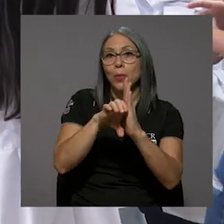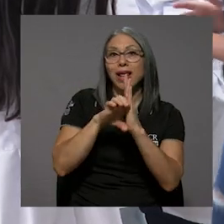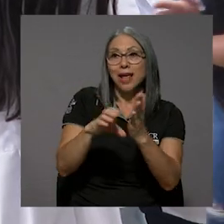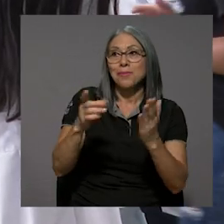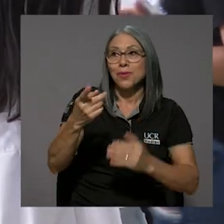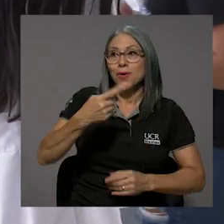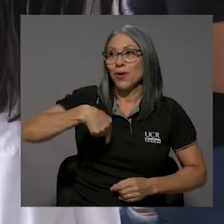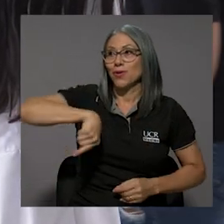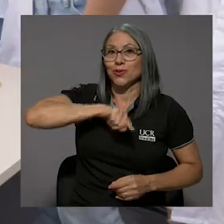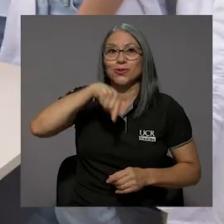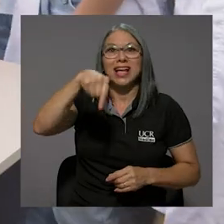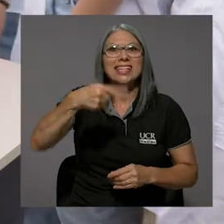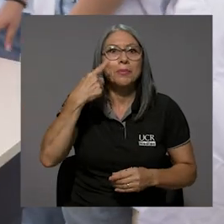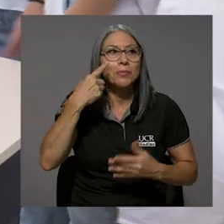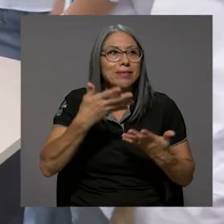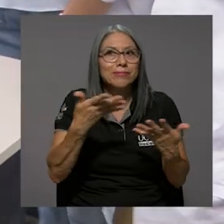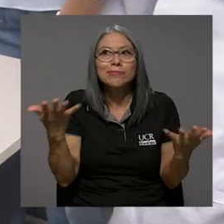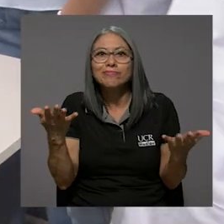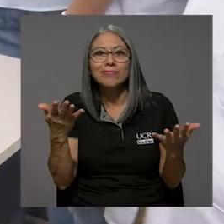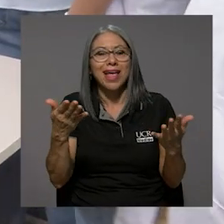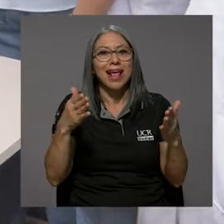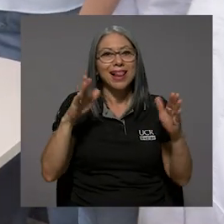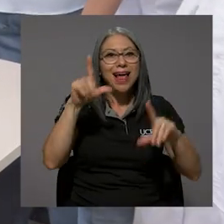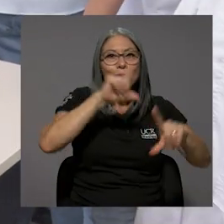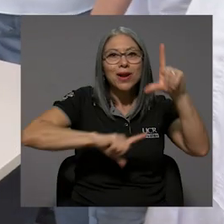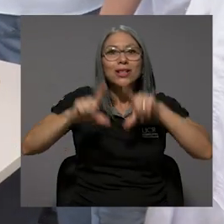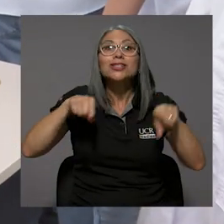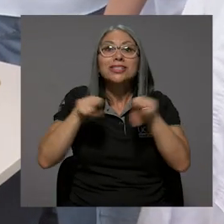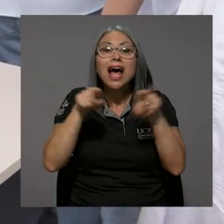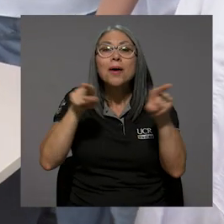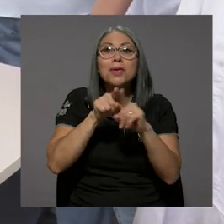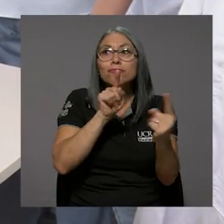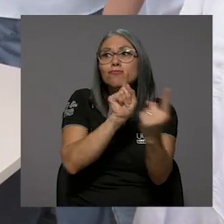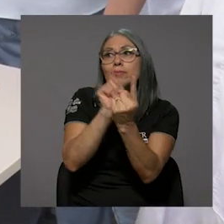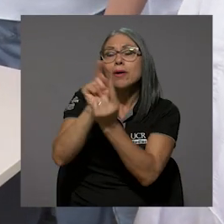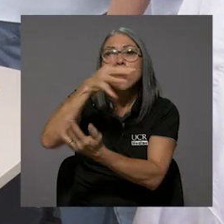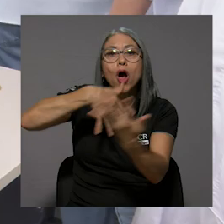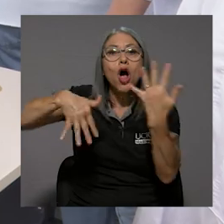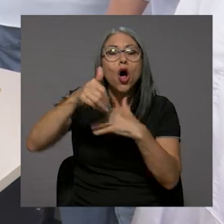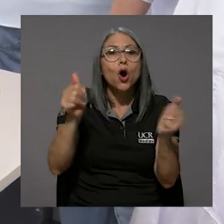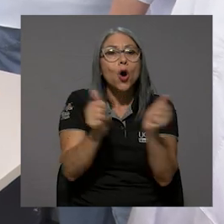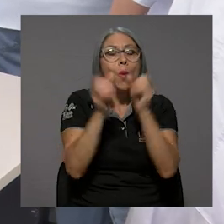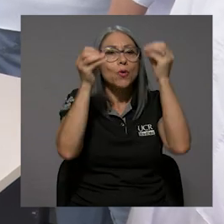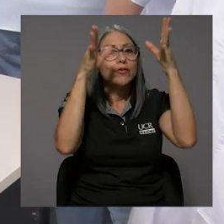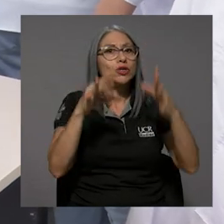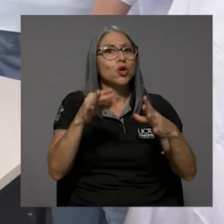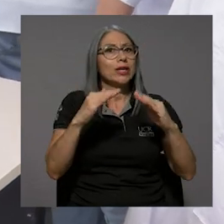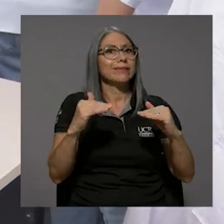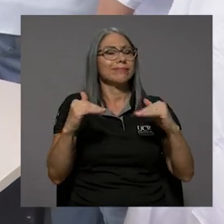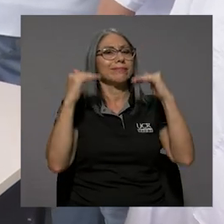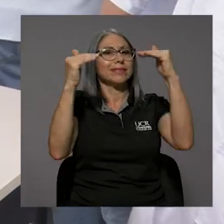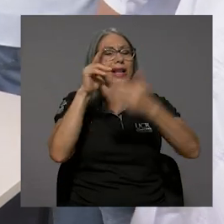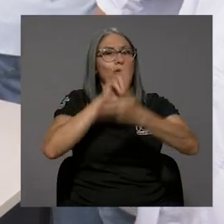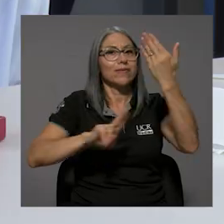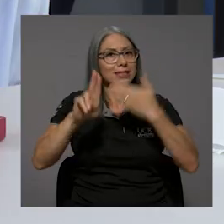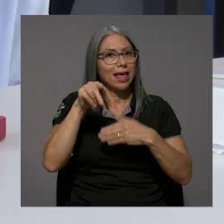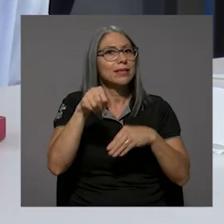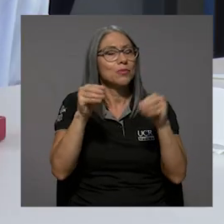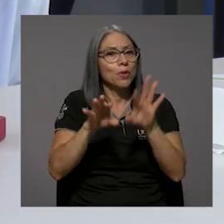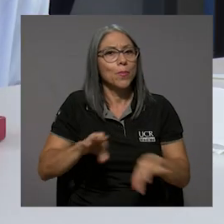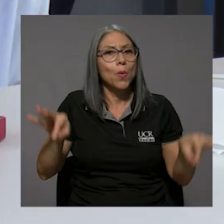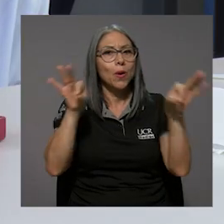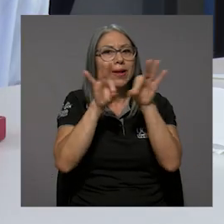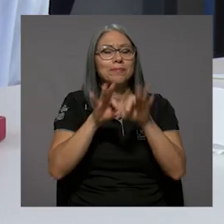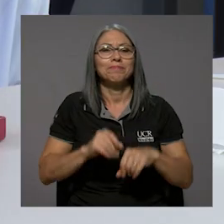estamos abordando aquí, laboratorios, convivir también con profesores catedráticos de la universidad, que eso también es muy importante. Bueno,